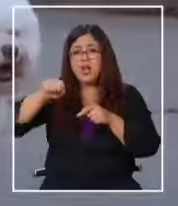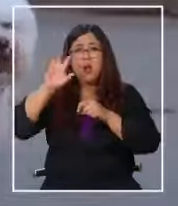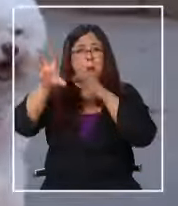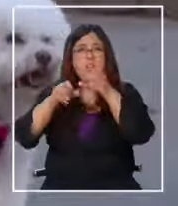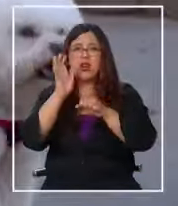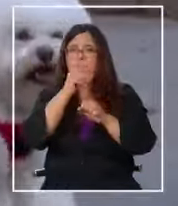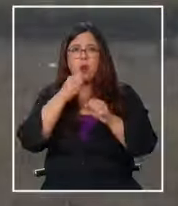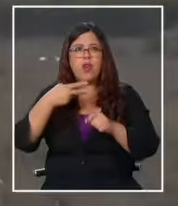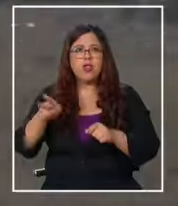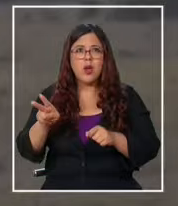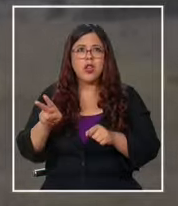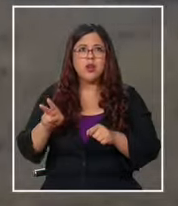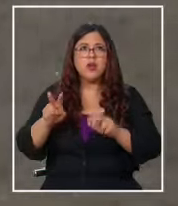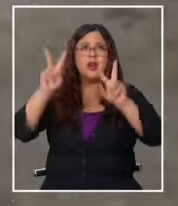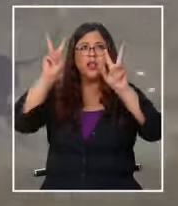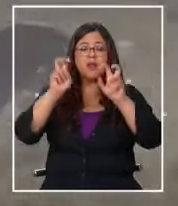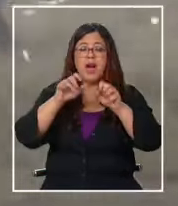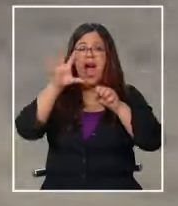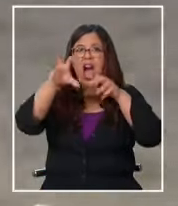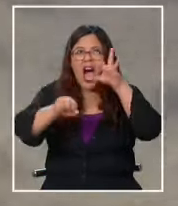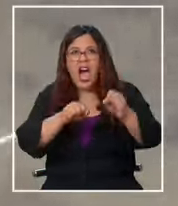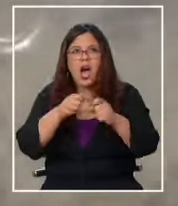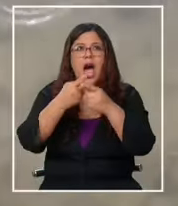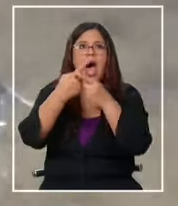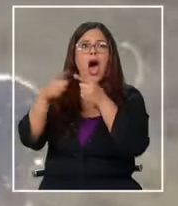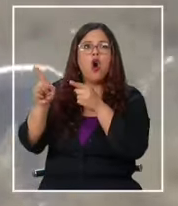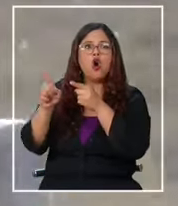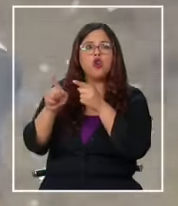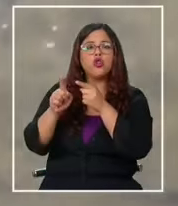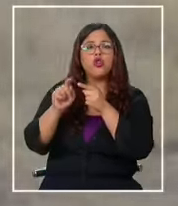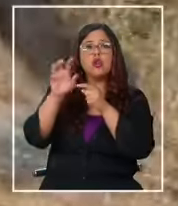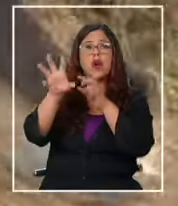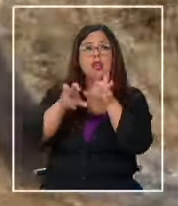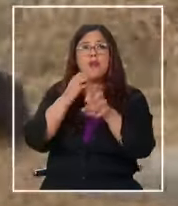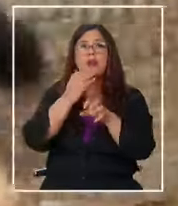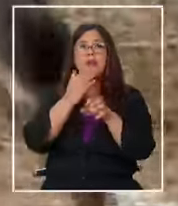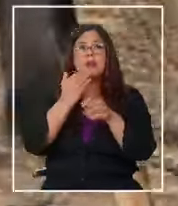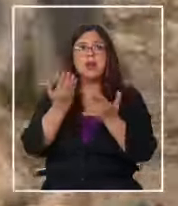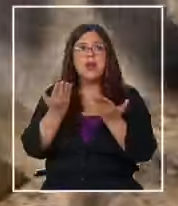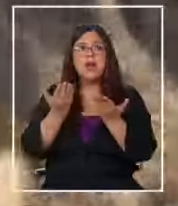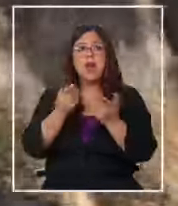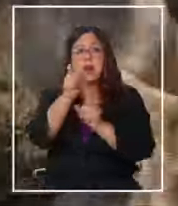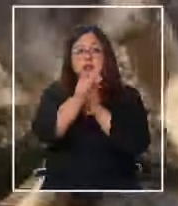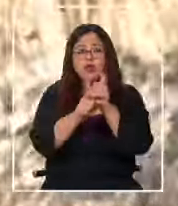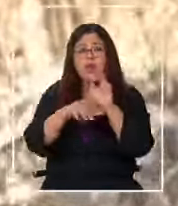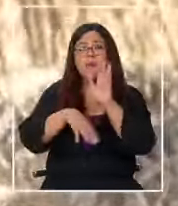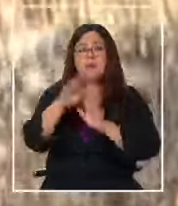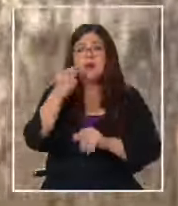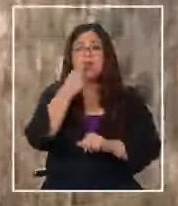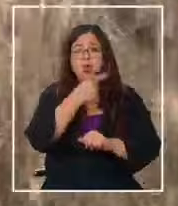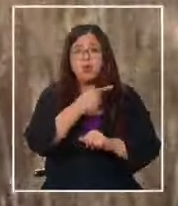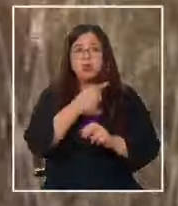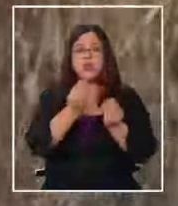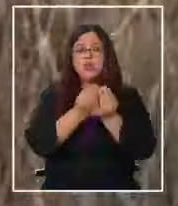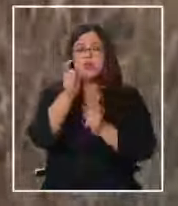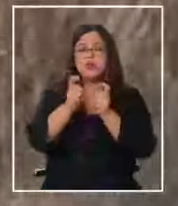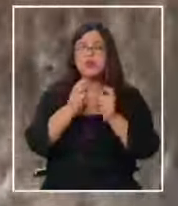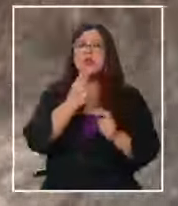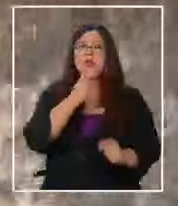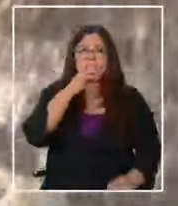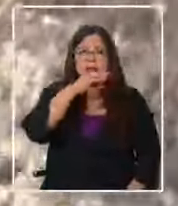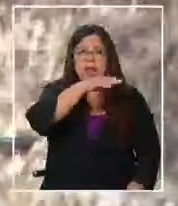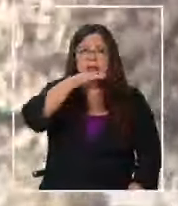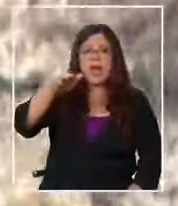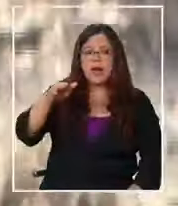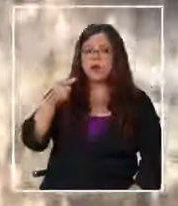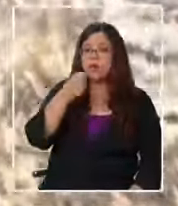salvaje. Testimonios sobre perros que atacan a otros animales e incluso a personas fundamentan las denuncias de varios parceleros que acusan